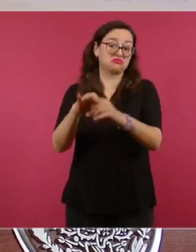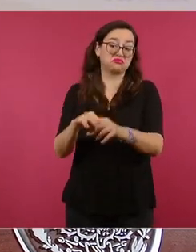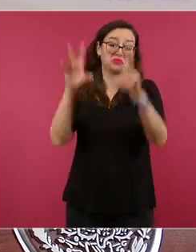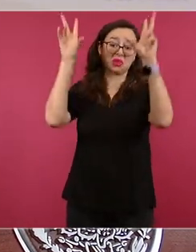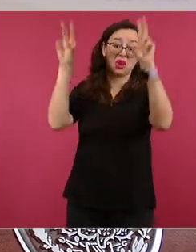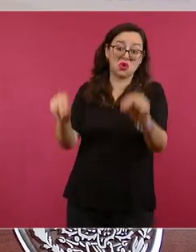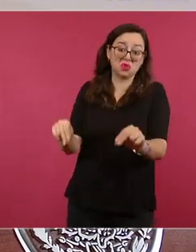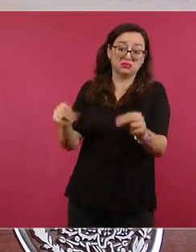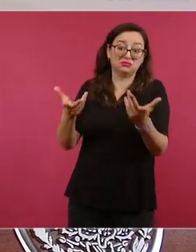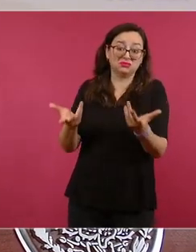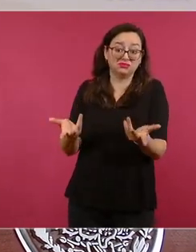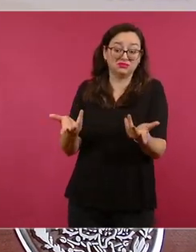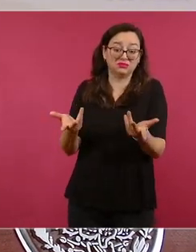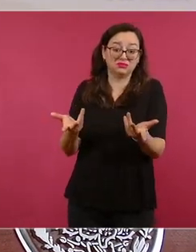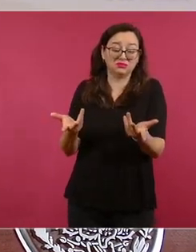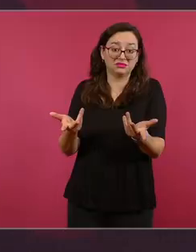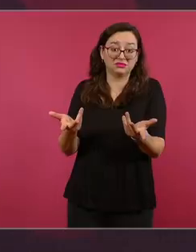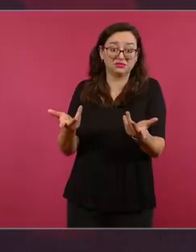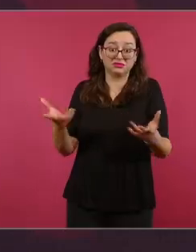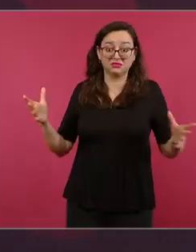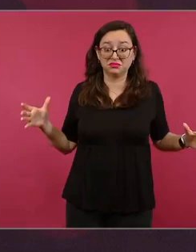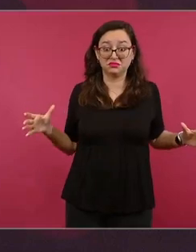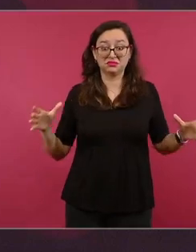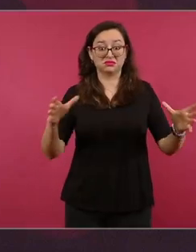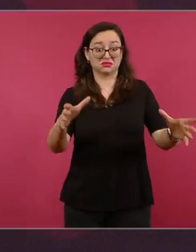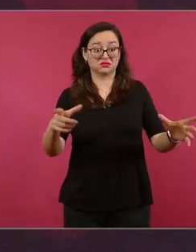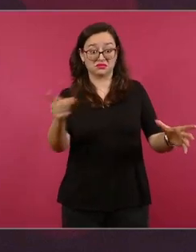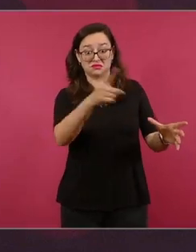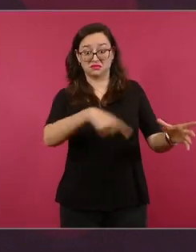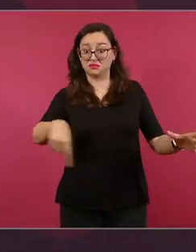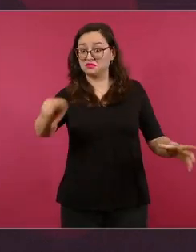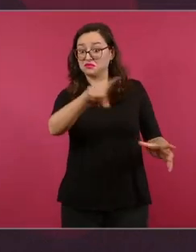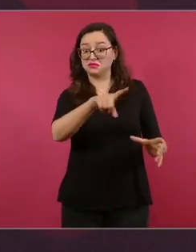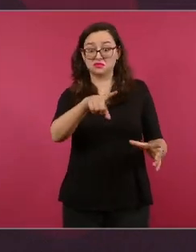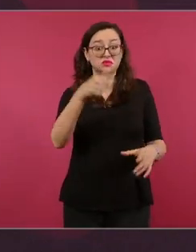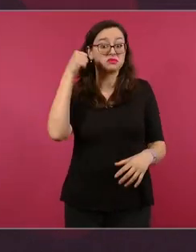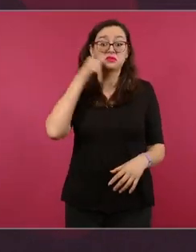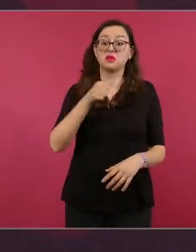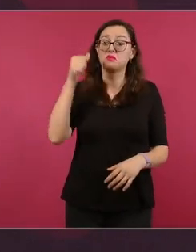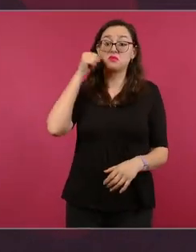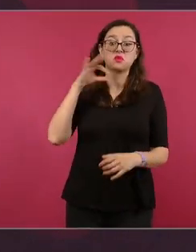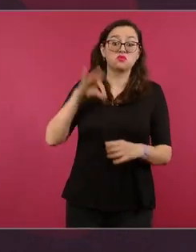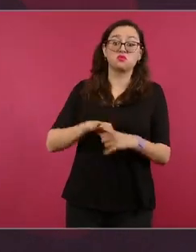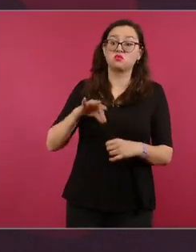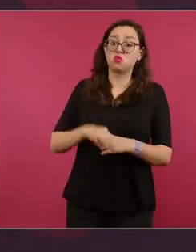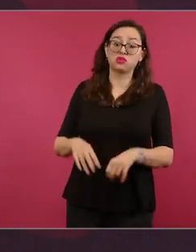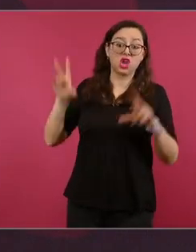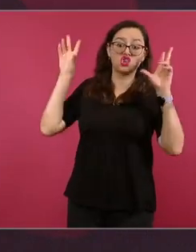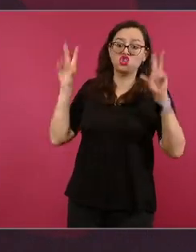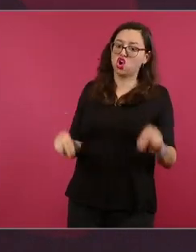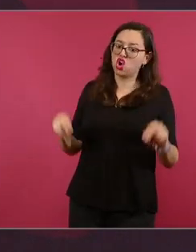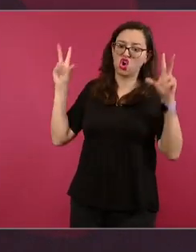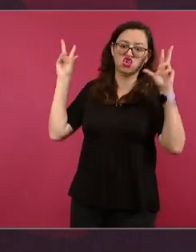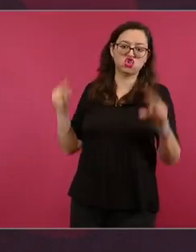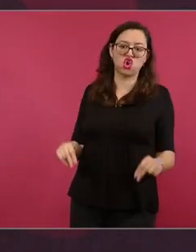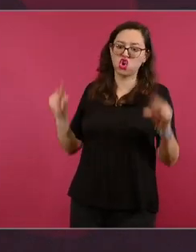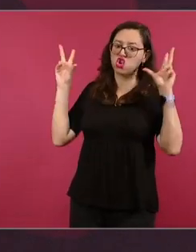los del bloque conservador no aprueban nada